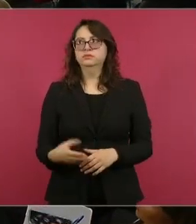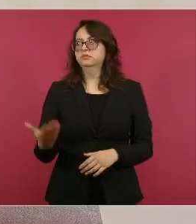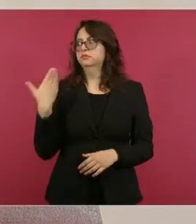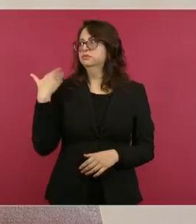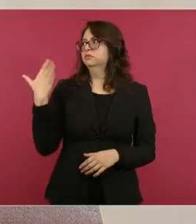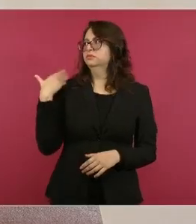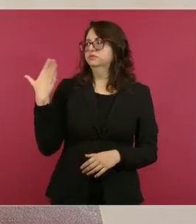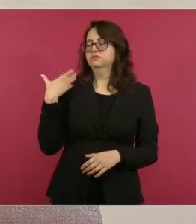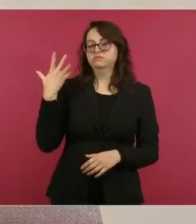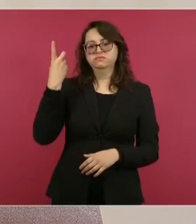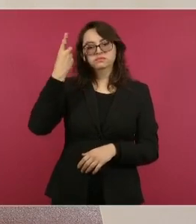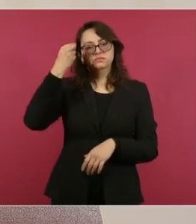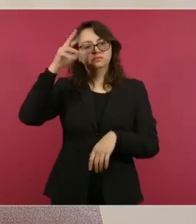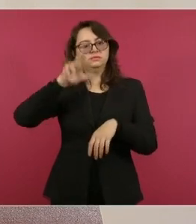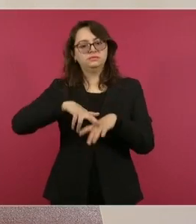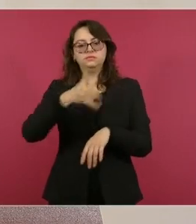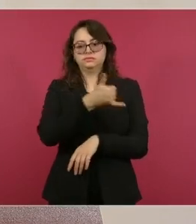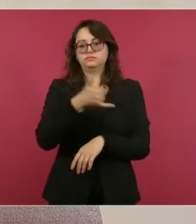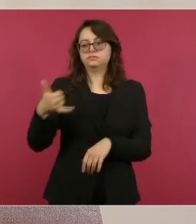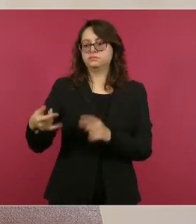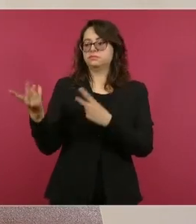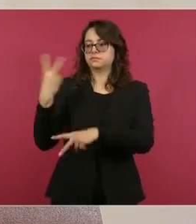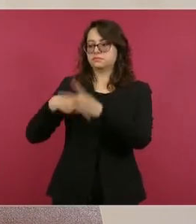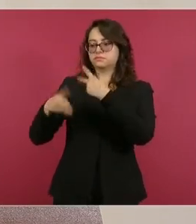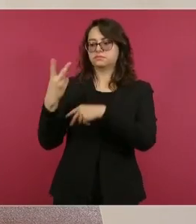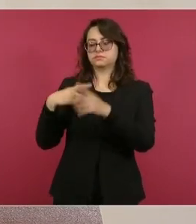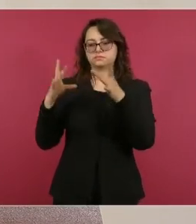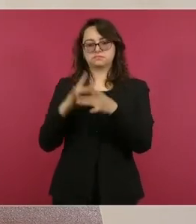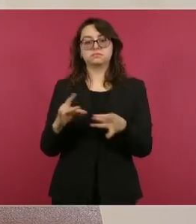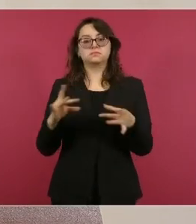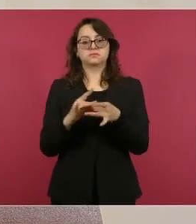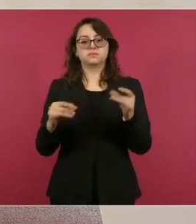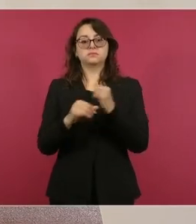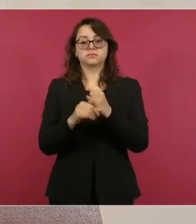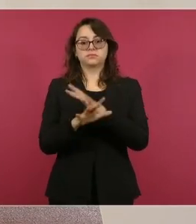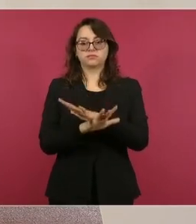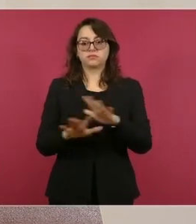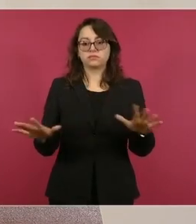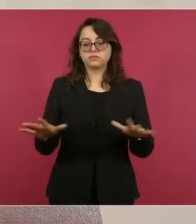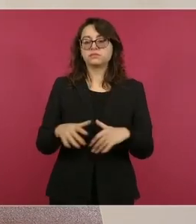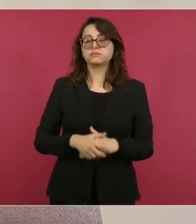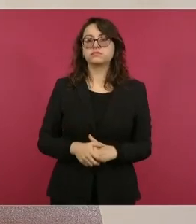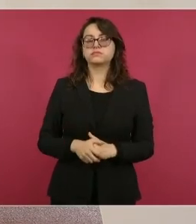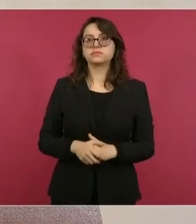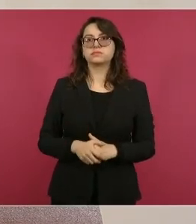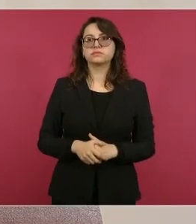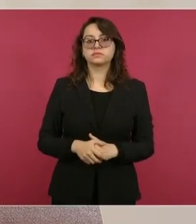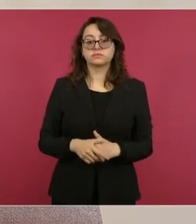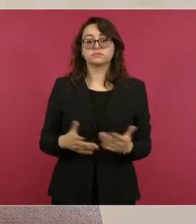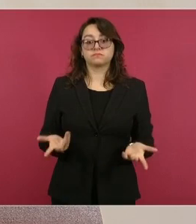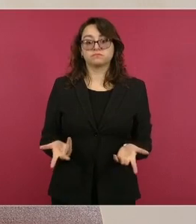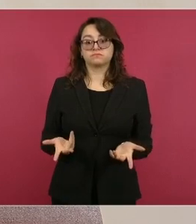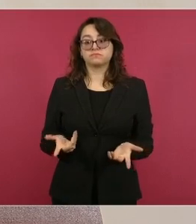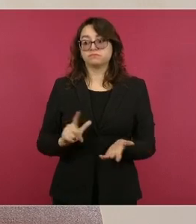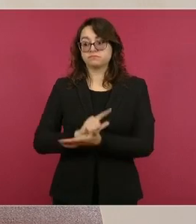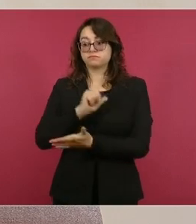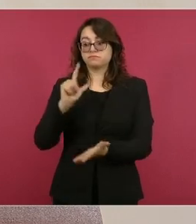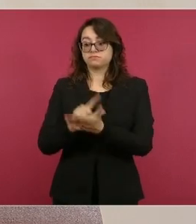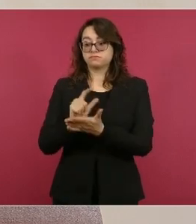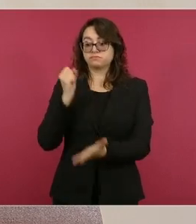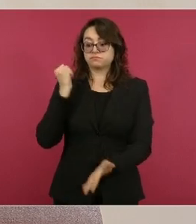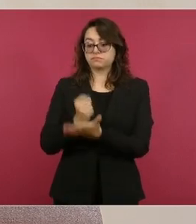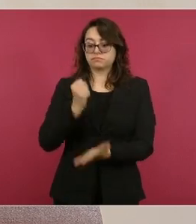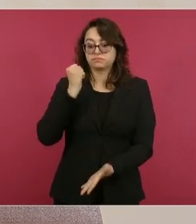ya explicó, pero sí convendría que una vez que se aprobara, que se